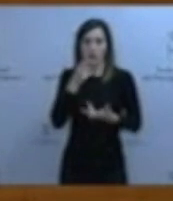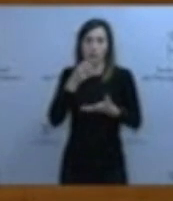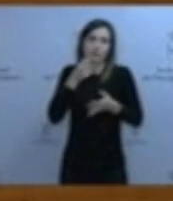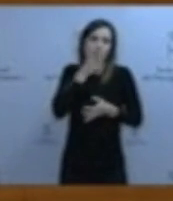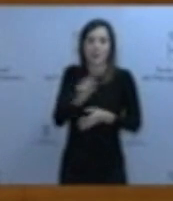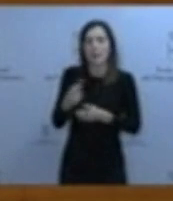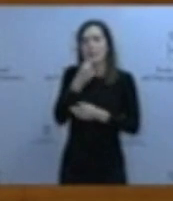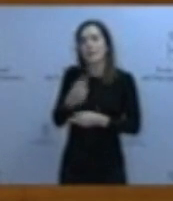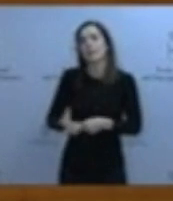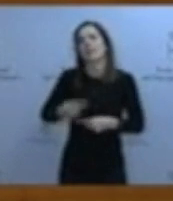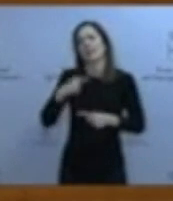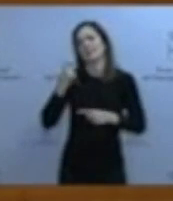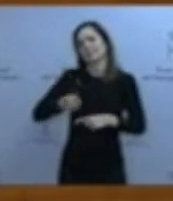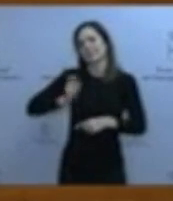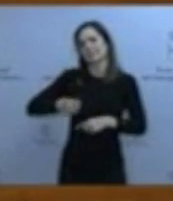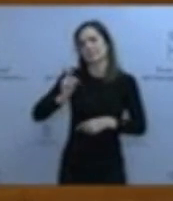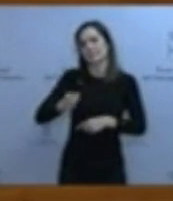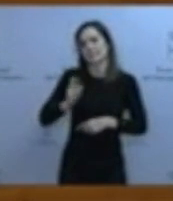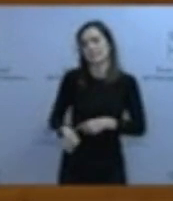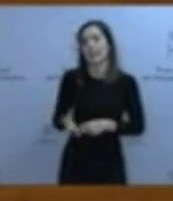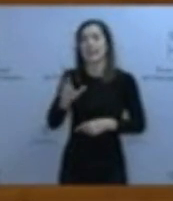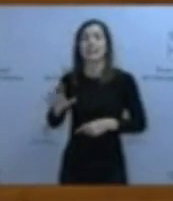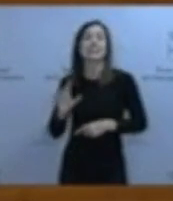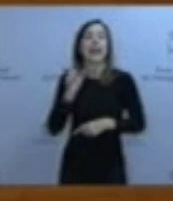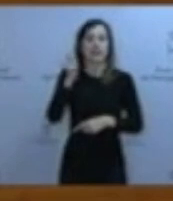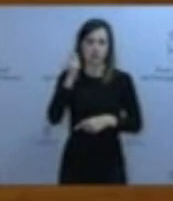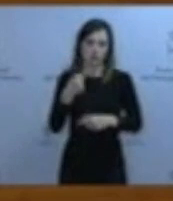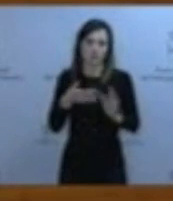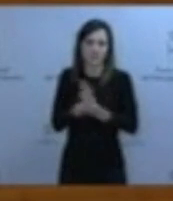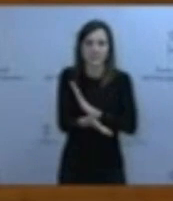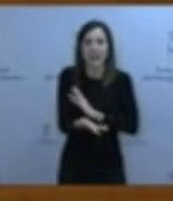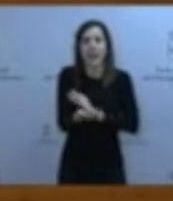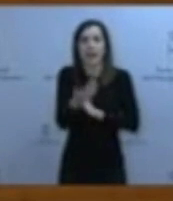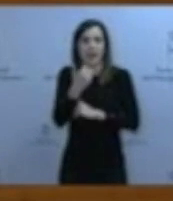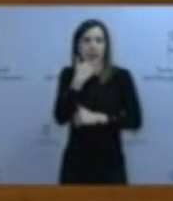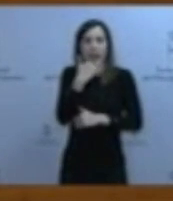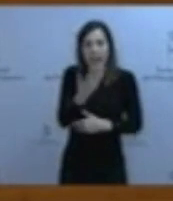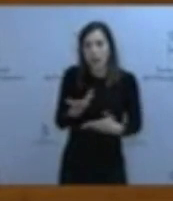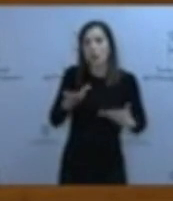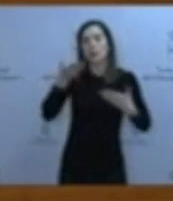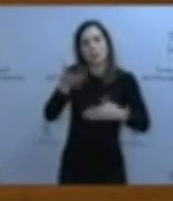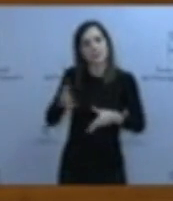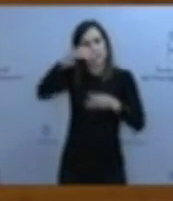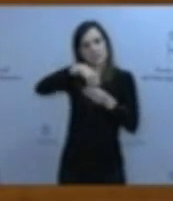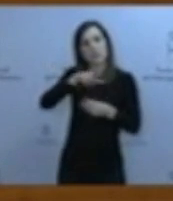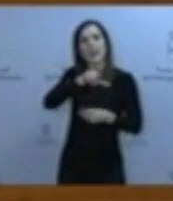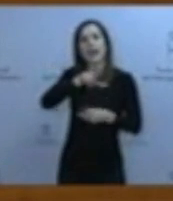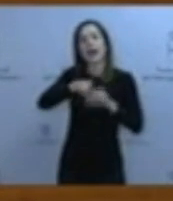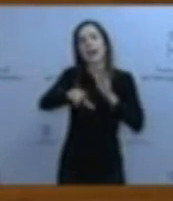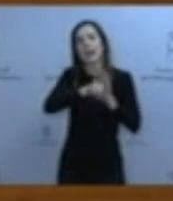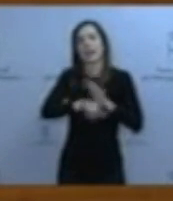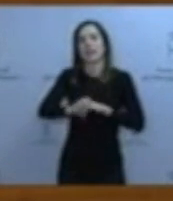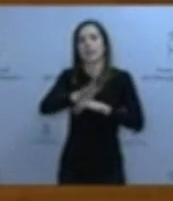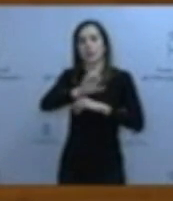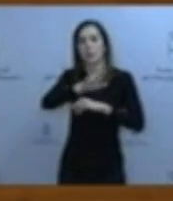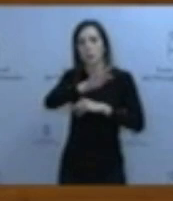su intervención. El talento es uno de los conceptos clave de la ley Wert, de esa ley